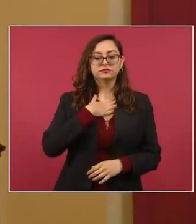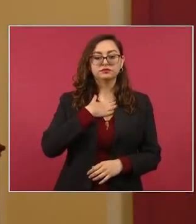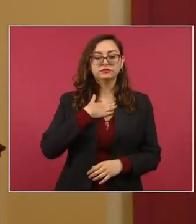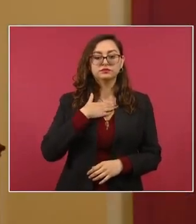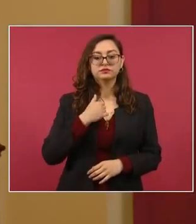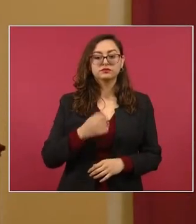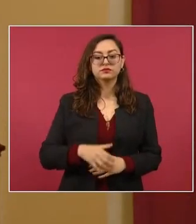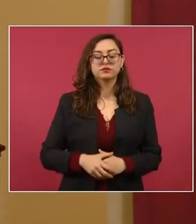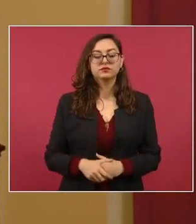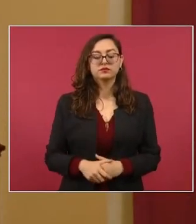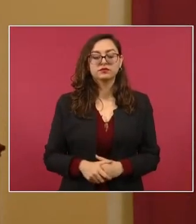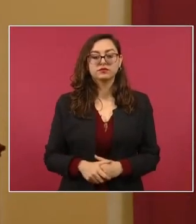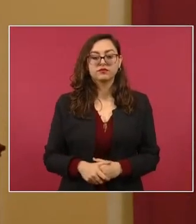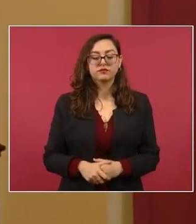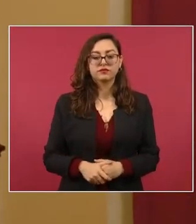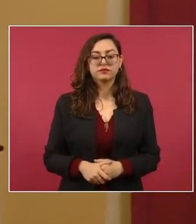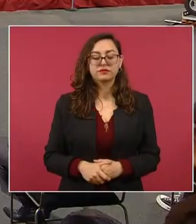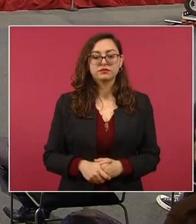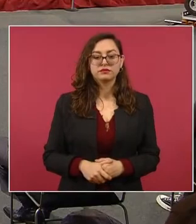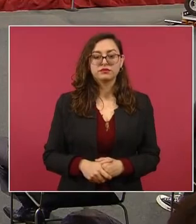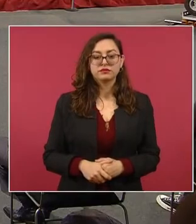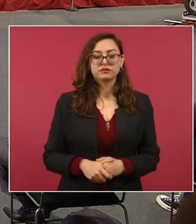Seguimos estando,